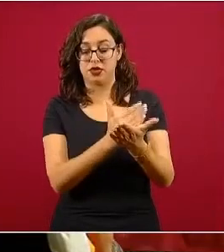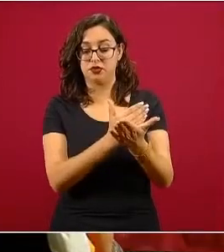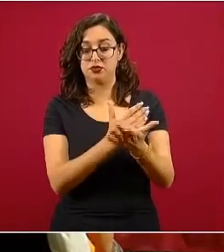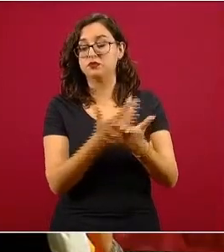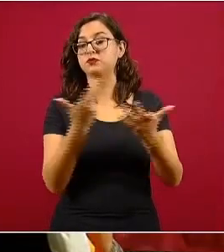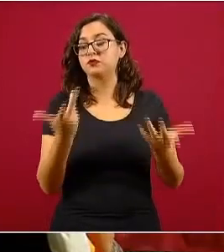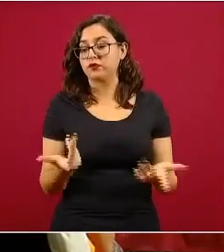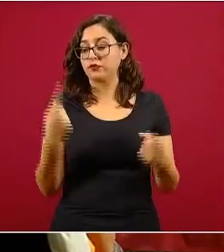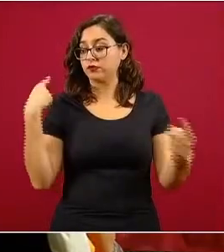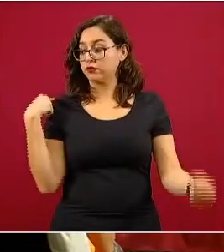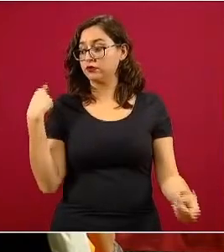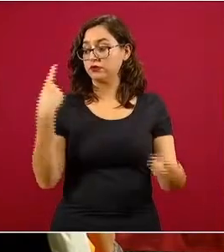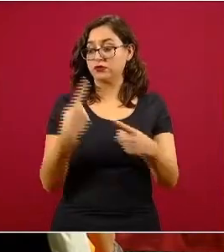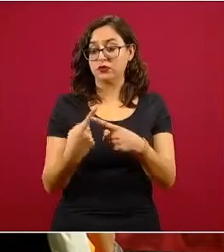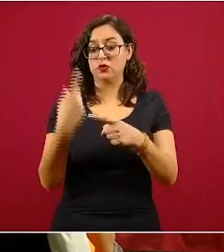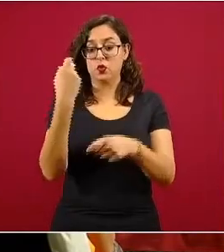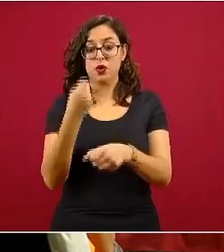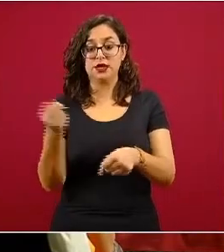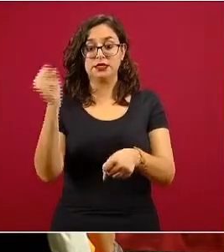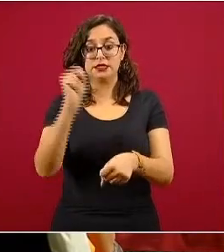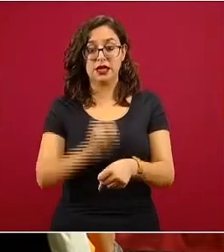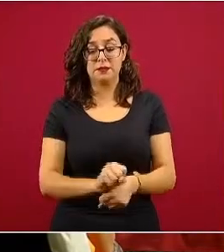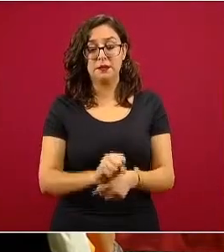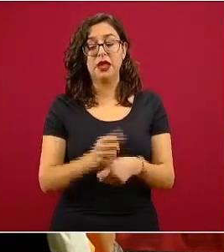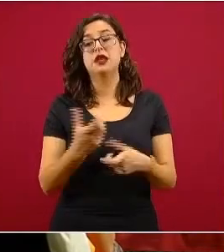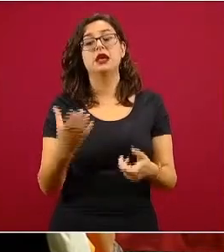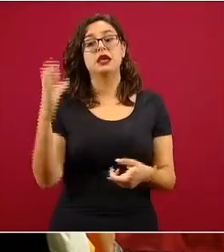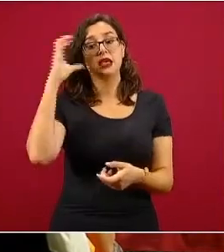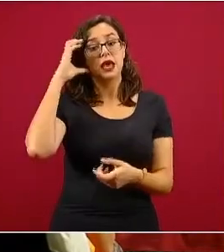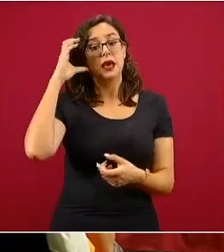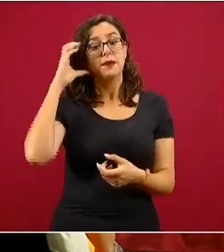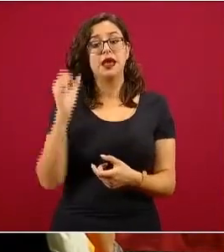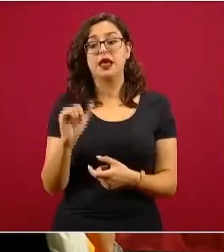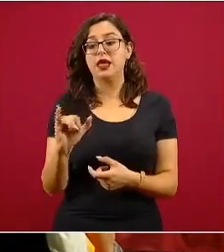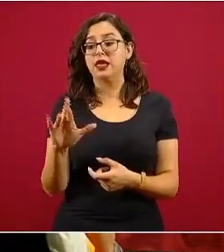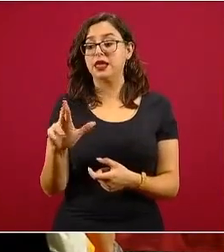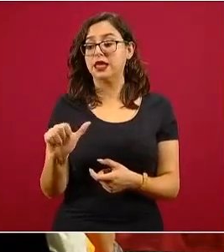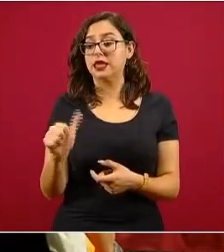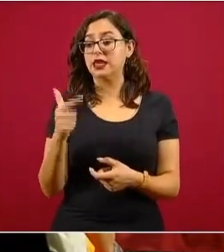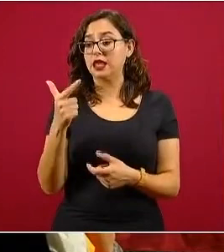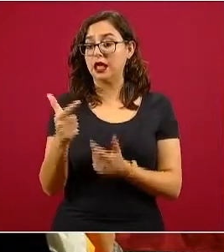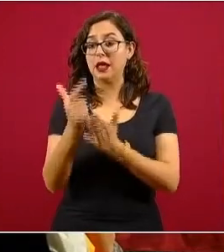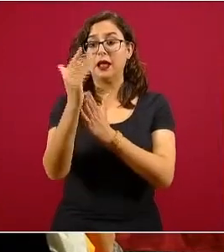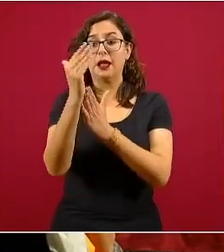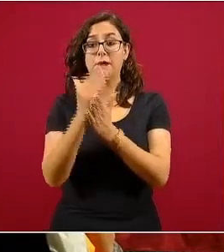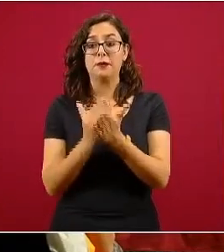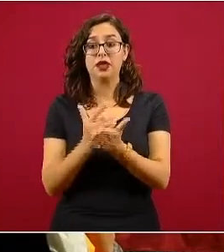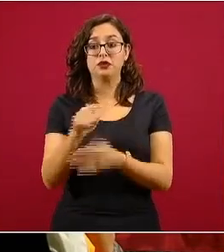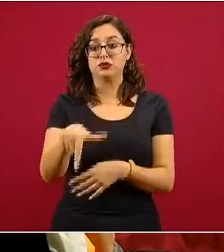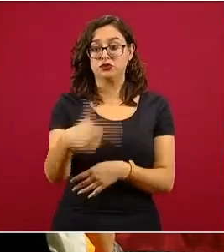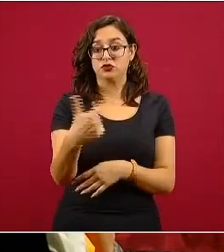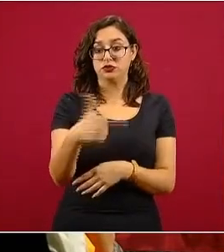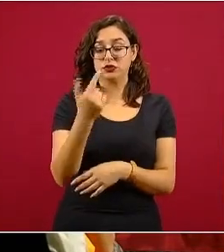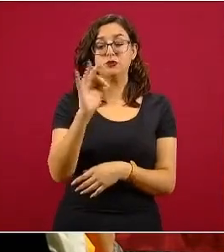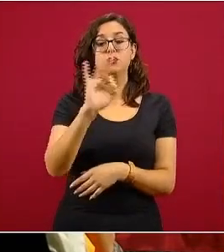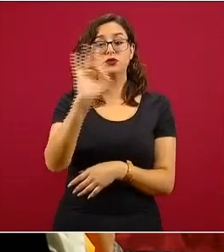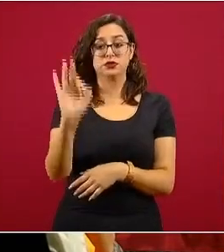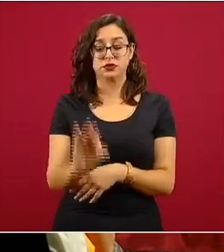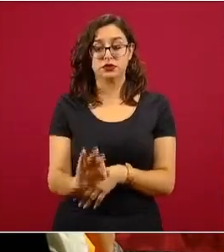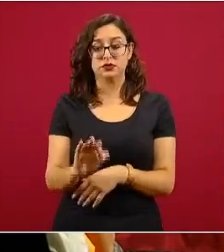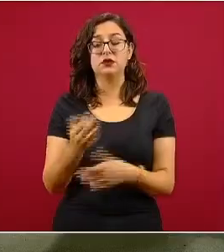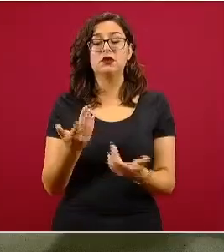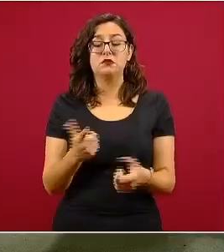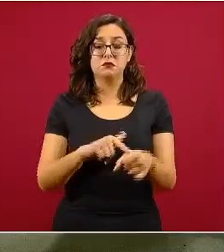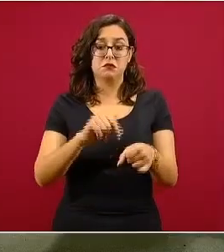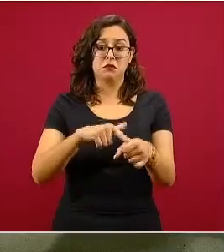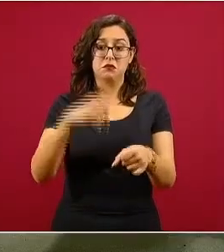la ocupación de camas general disminuyó 12 puntos porcentuales en la última semana, se encuentran en semáforo naranja. La siguiente, vamos a